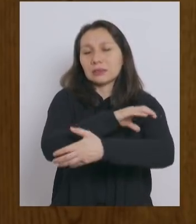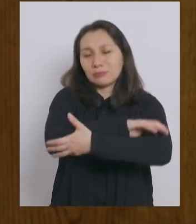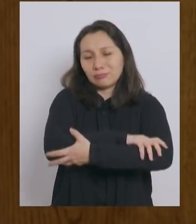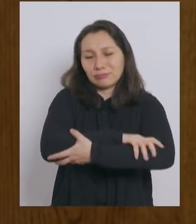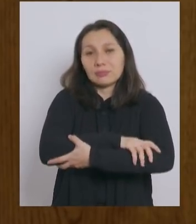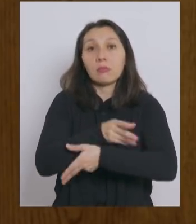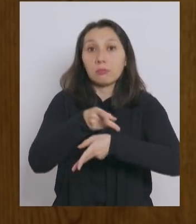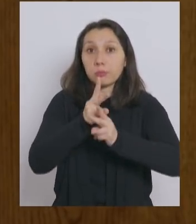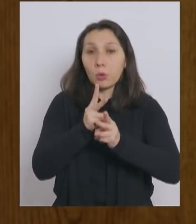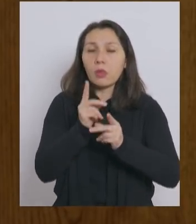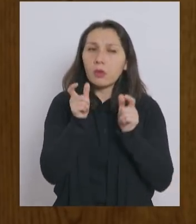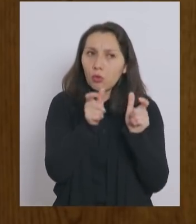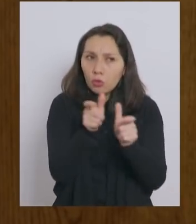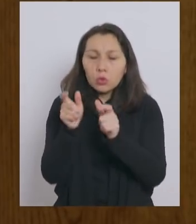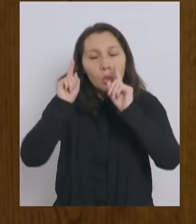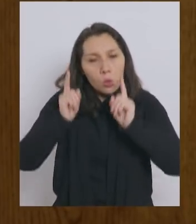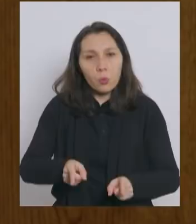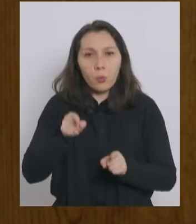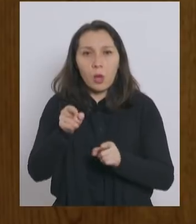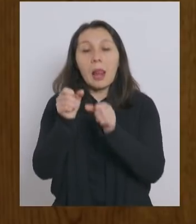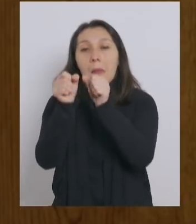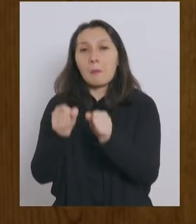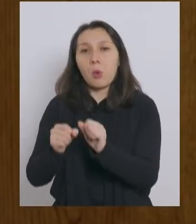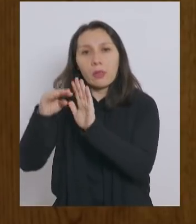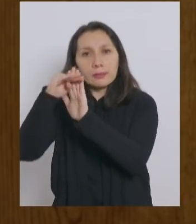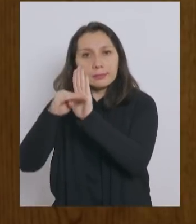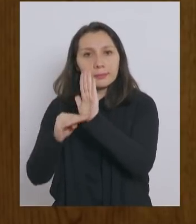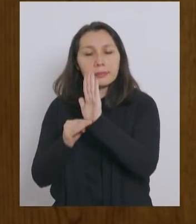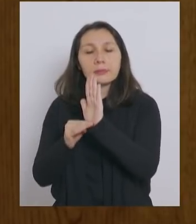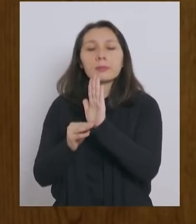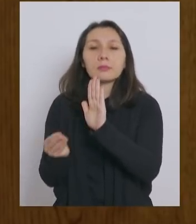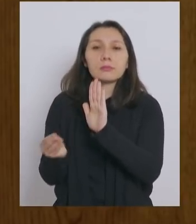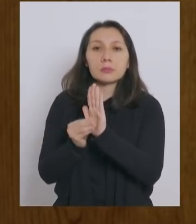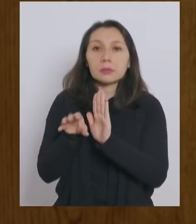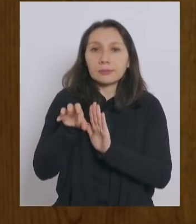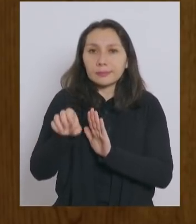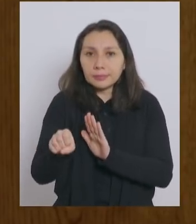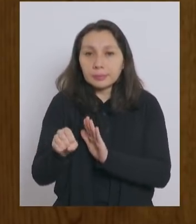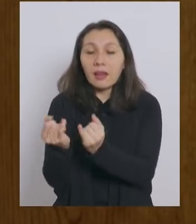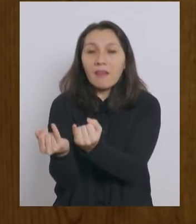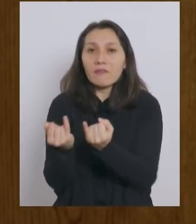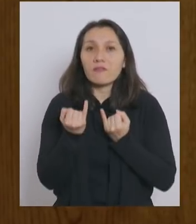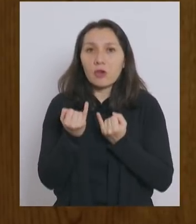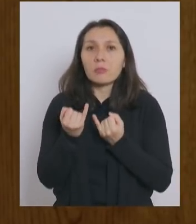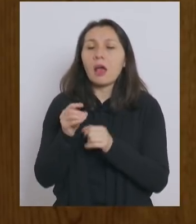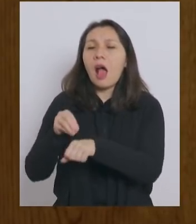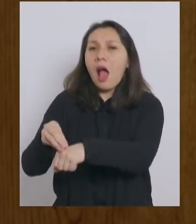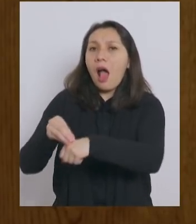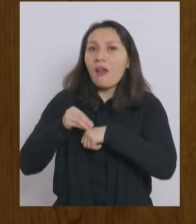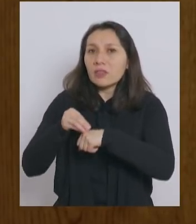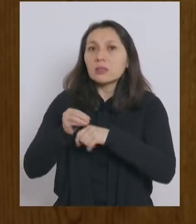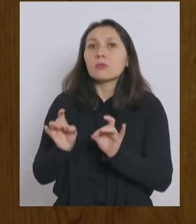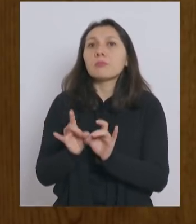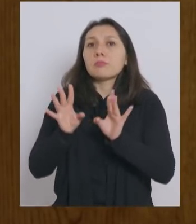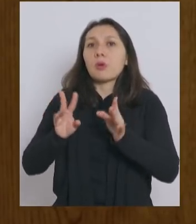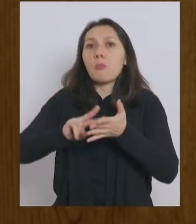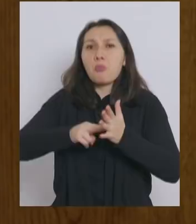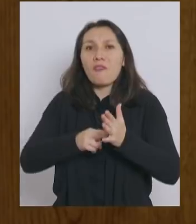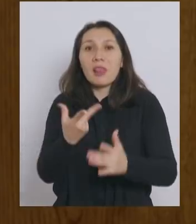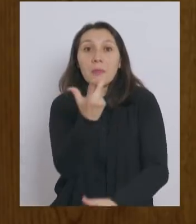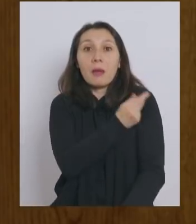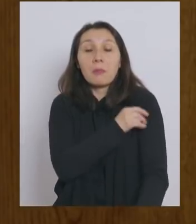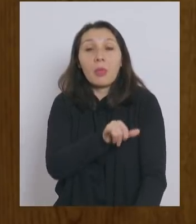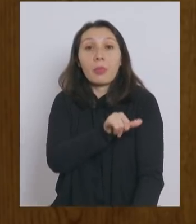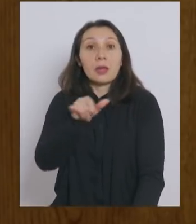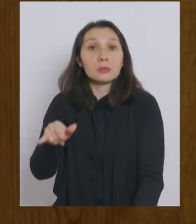puede implementar medidas para poder detectar la información de las notificaciones de reacciones adversas o